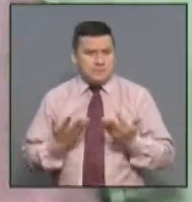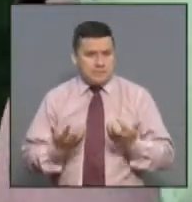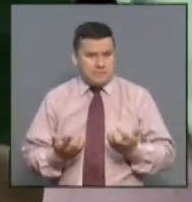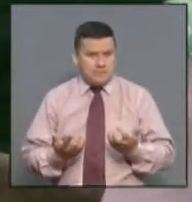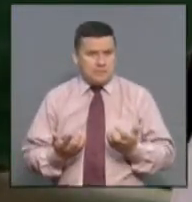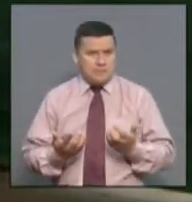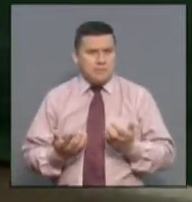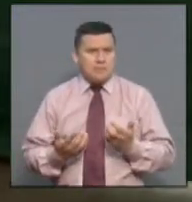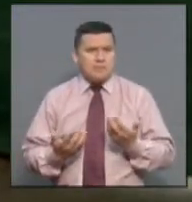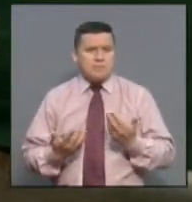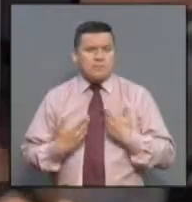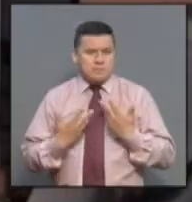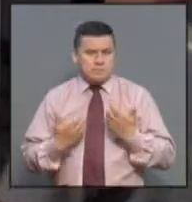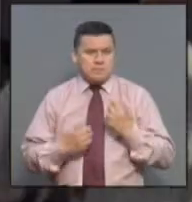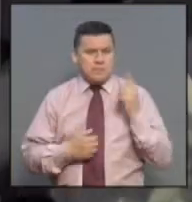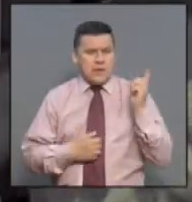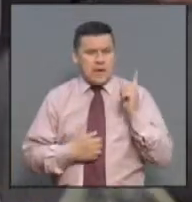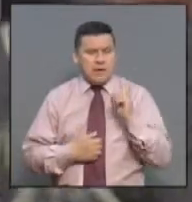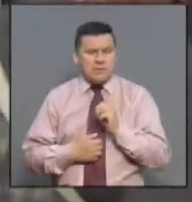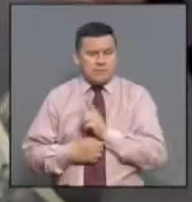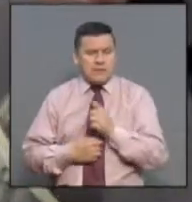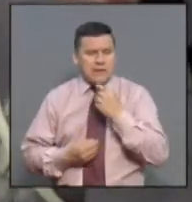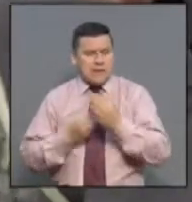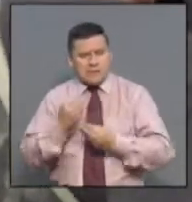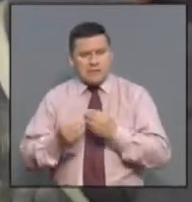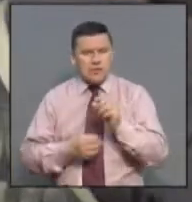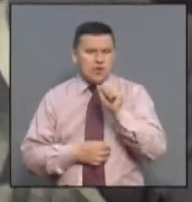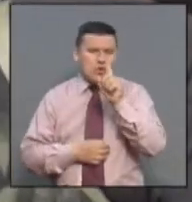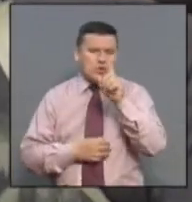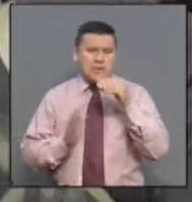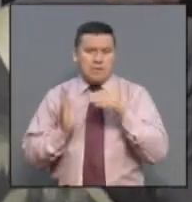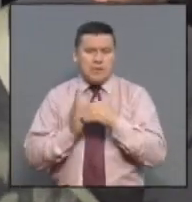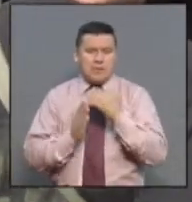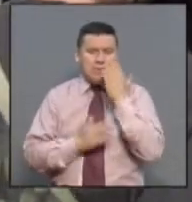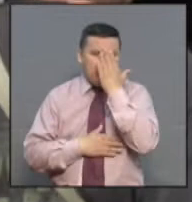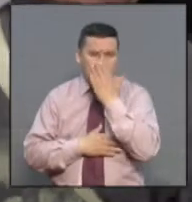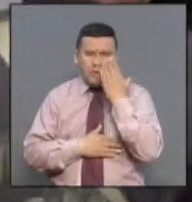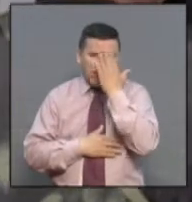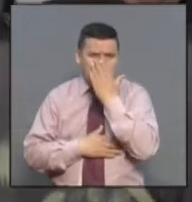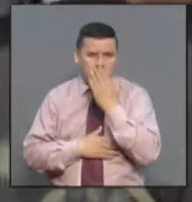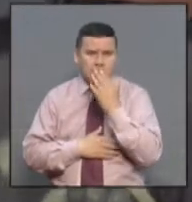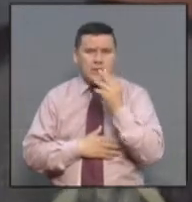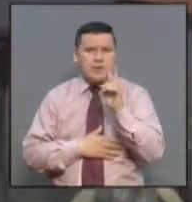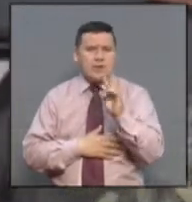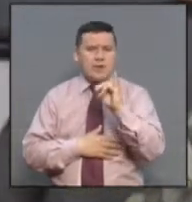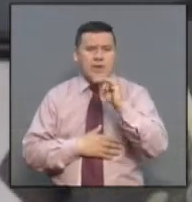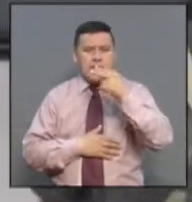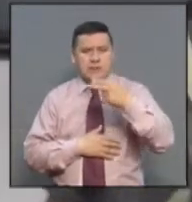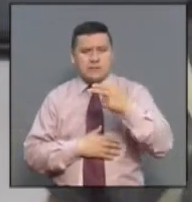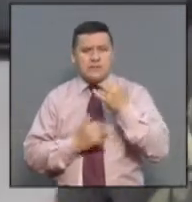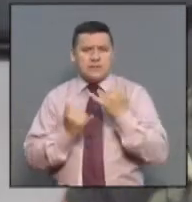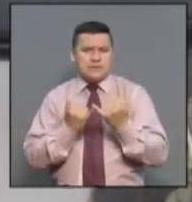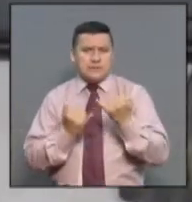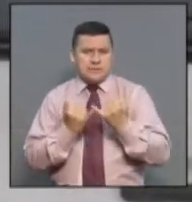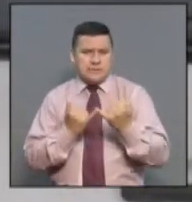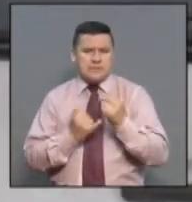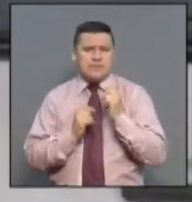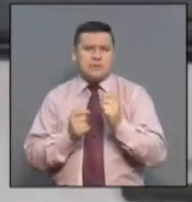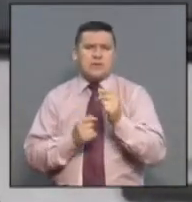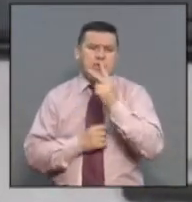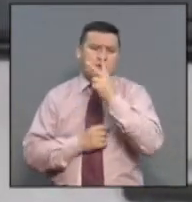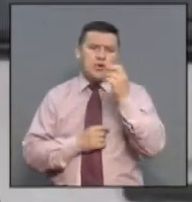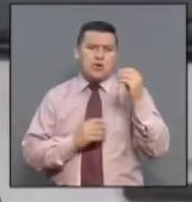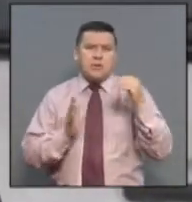este transcurso de año realizar 11.000 pruebas rápidas de VIH-Sida y entregar